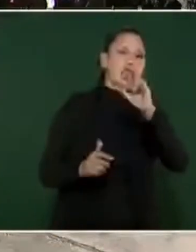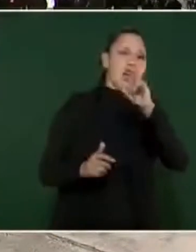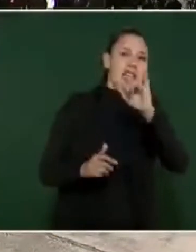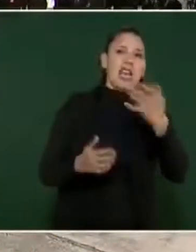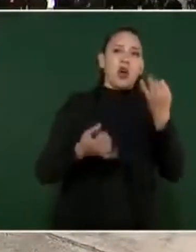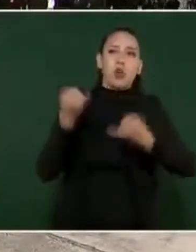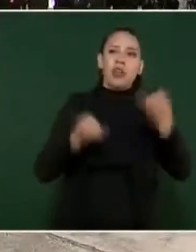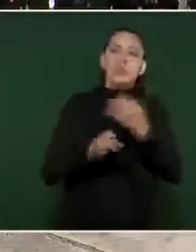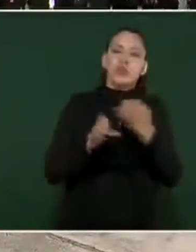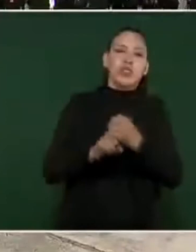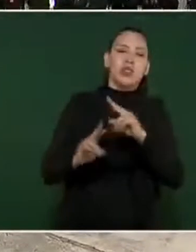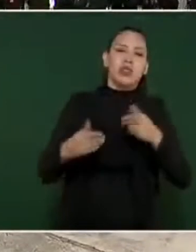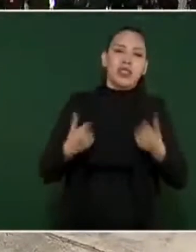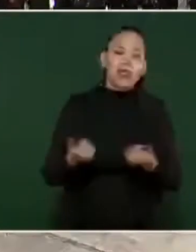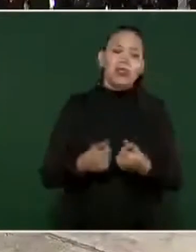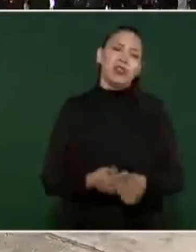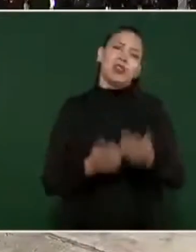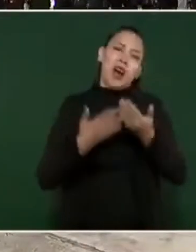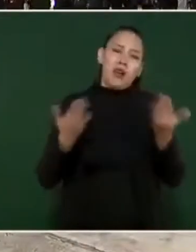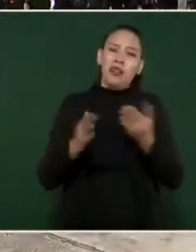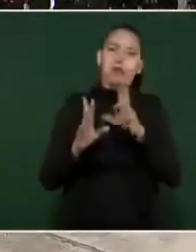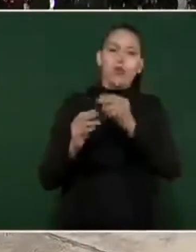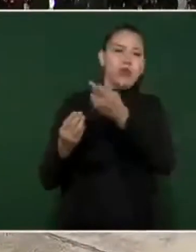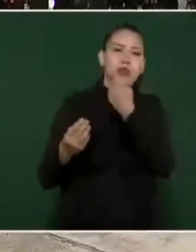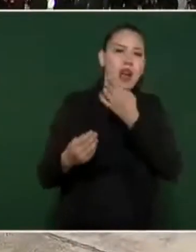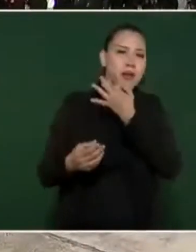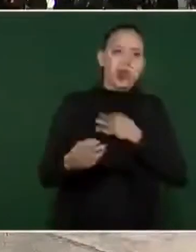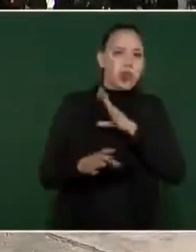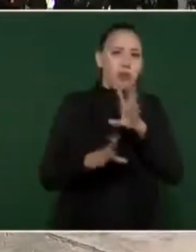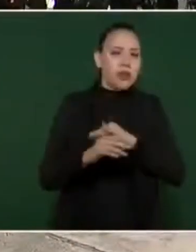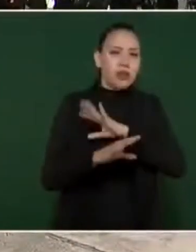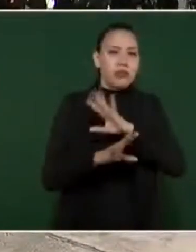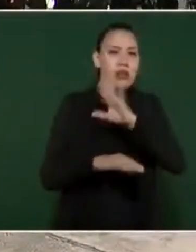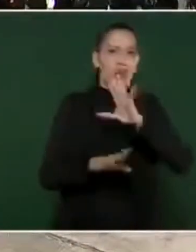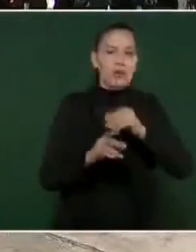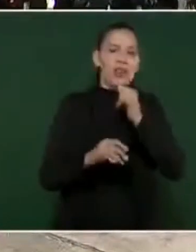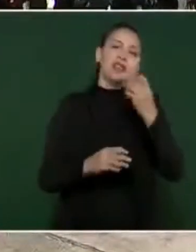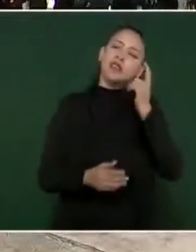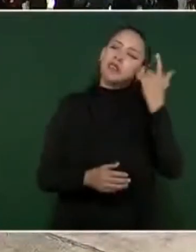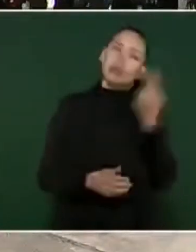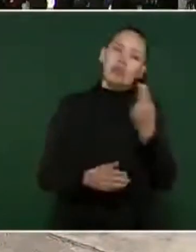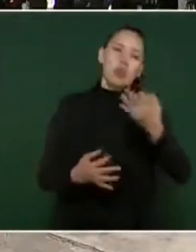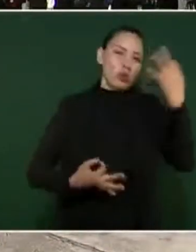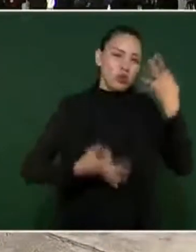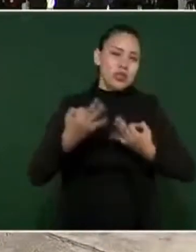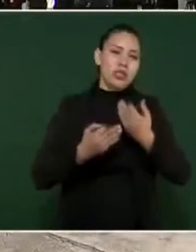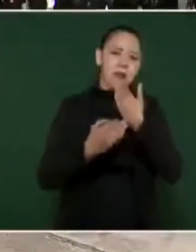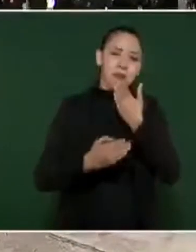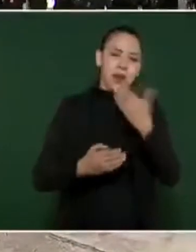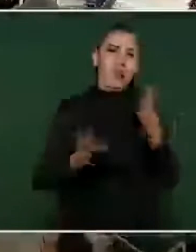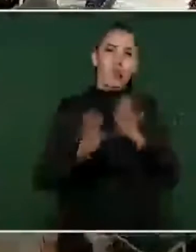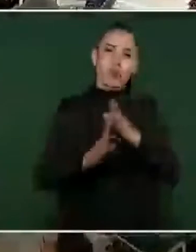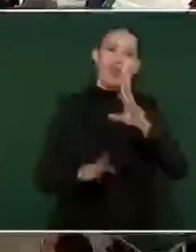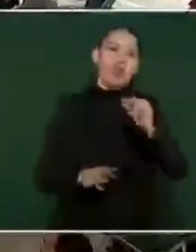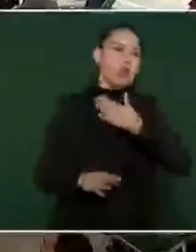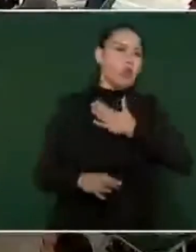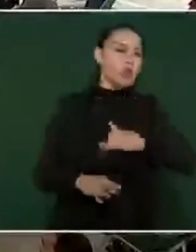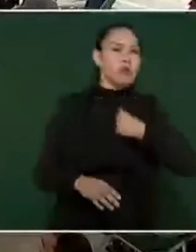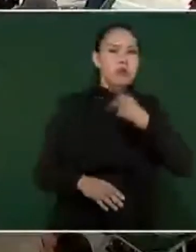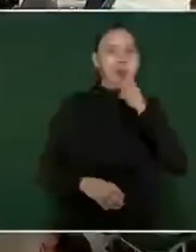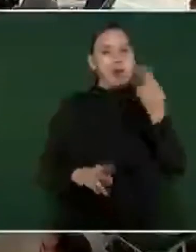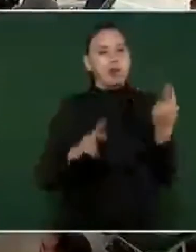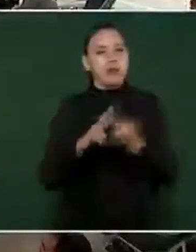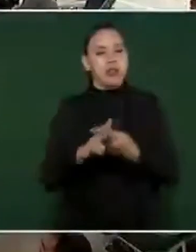no quede más tiempo impune este cobarde asesinato de mi papá. Gracias. Sí, yo le tengo confianza, te lo digo